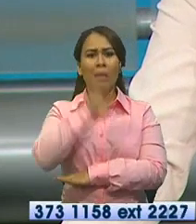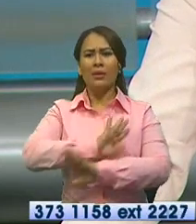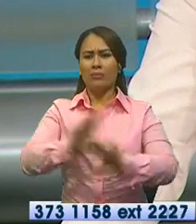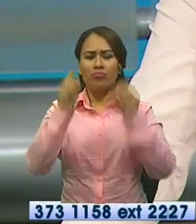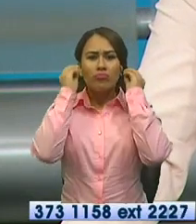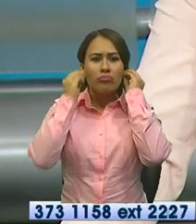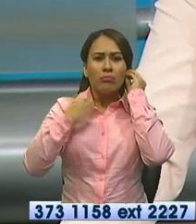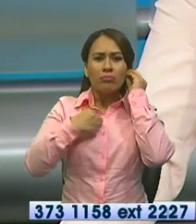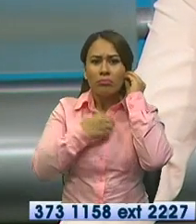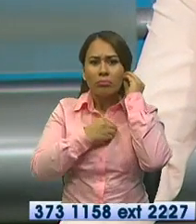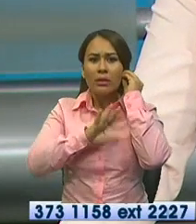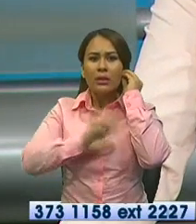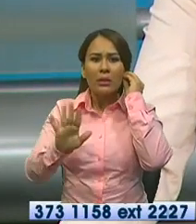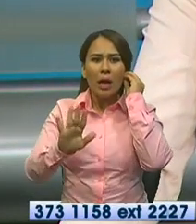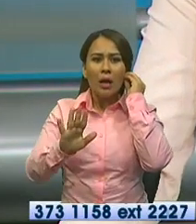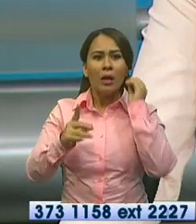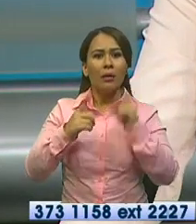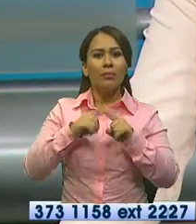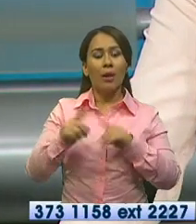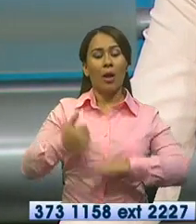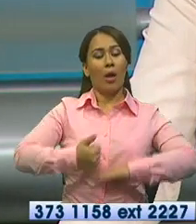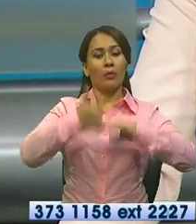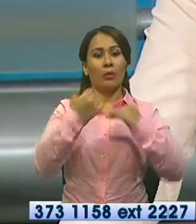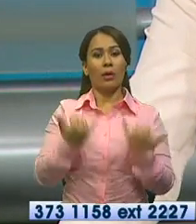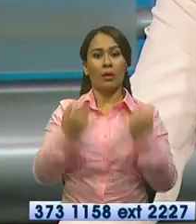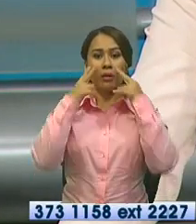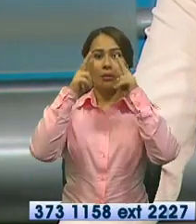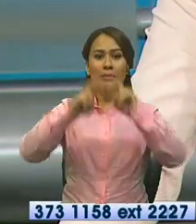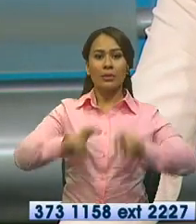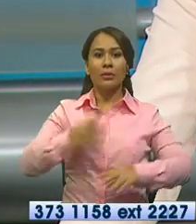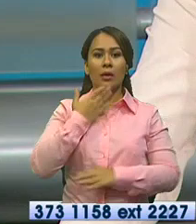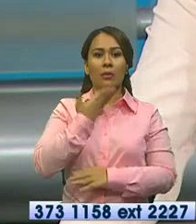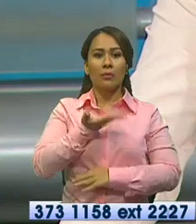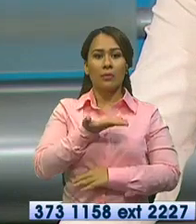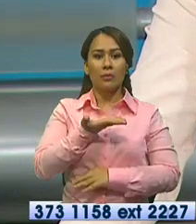primeros auxilios. Las autoridades investigan el caso.